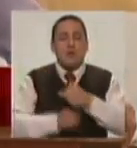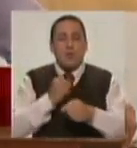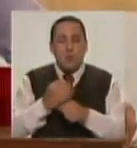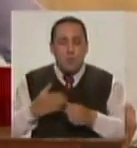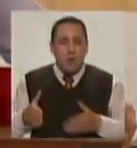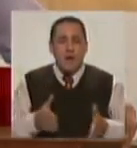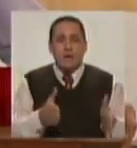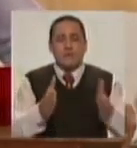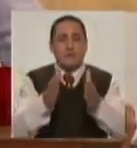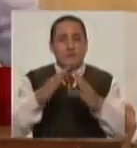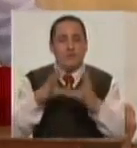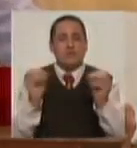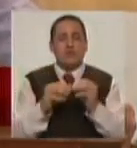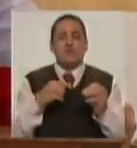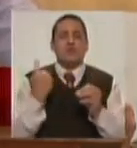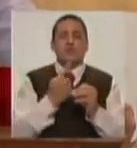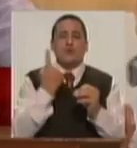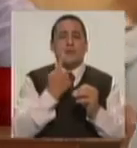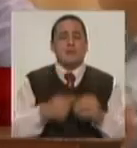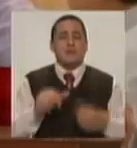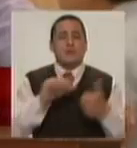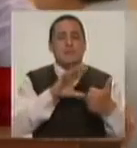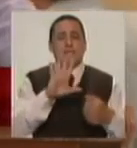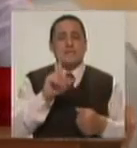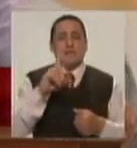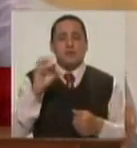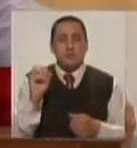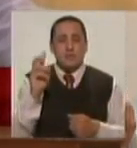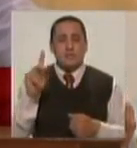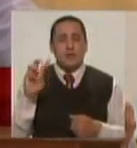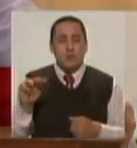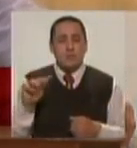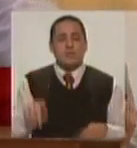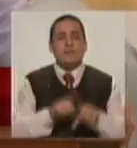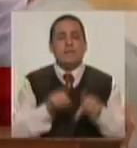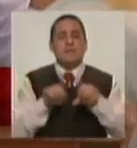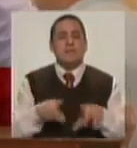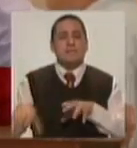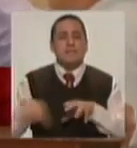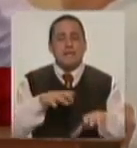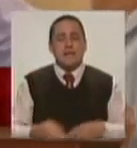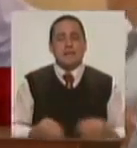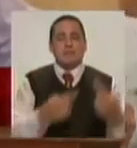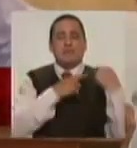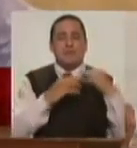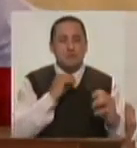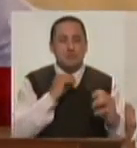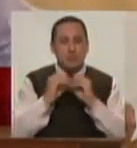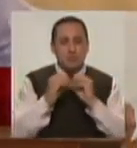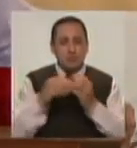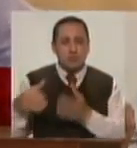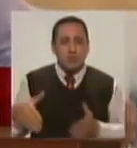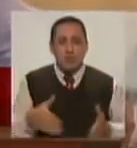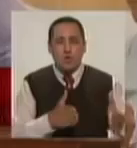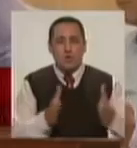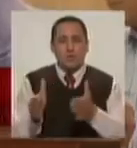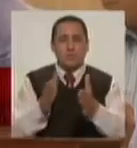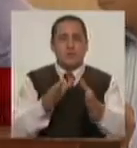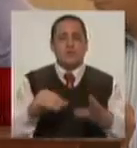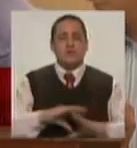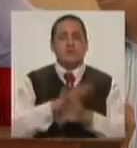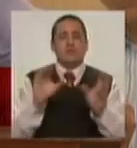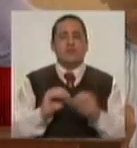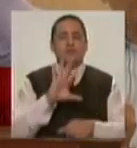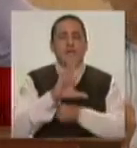5 años. No solamente pavimentarán los 610 kilómetros, se harán cargo del mantenimiento de la carretera durante